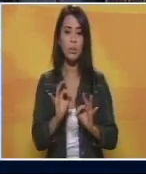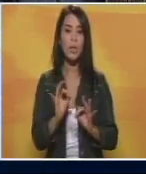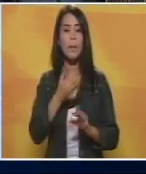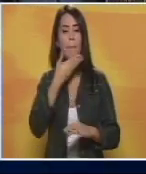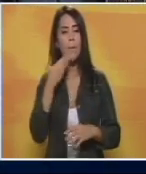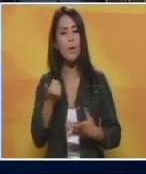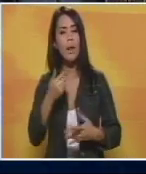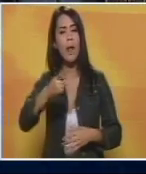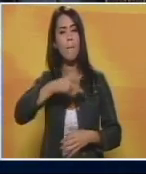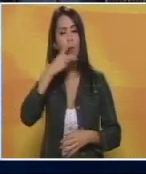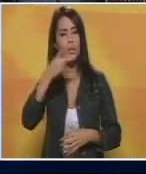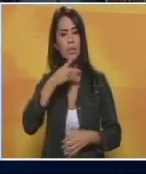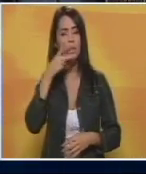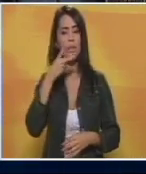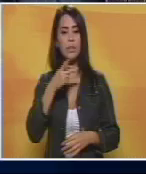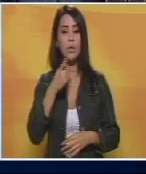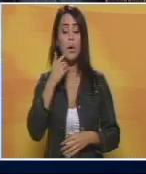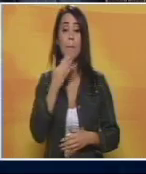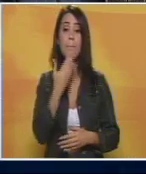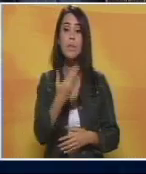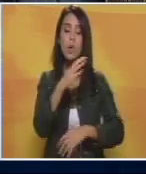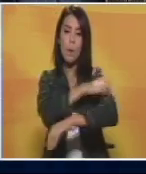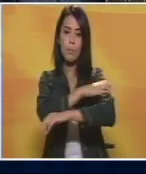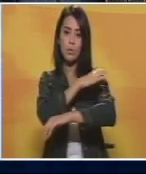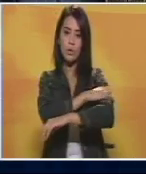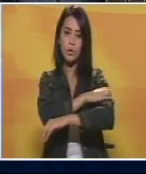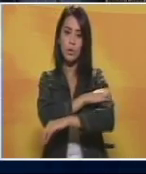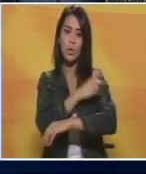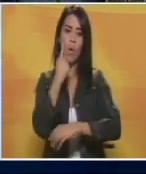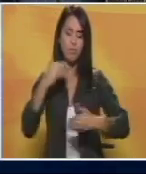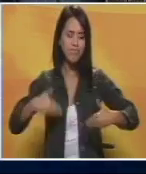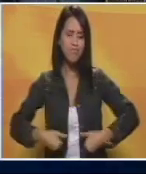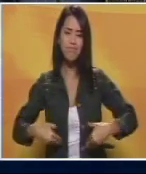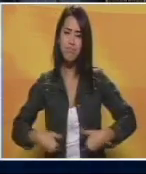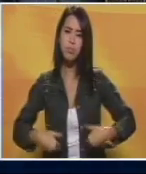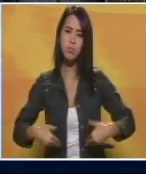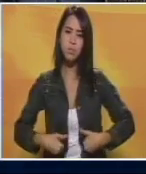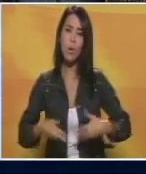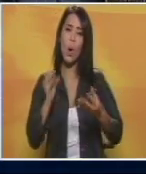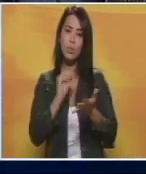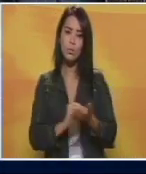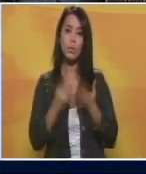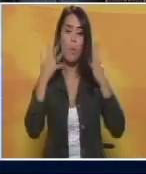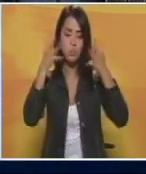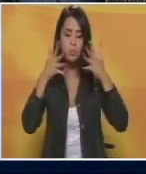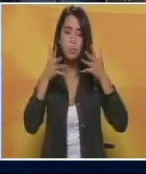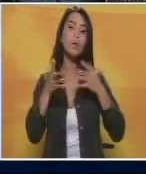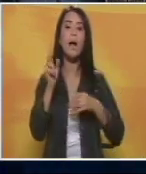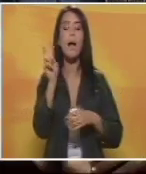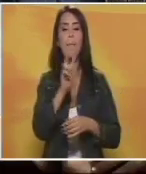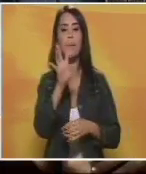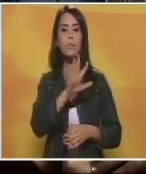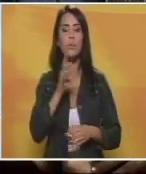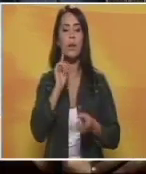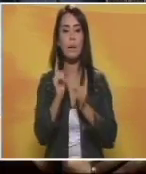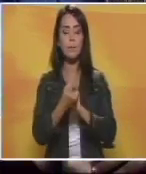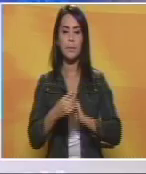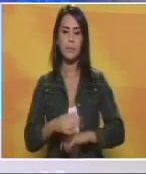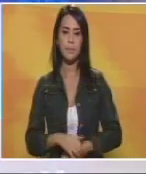nivel político e instó a la oposición a realizar los esfuerzos necesarios para reorientar al país hacia el